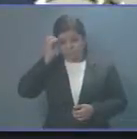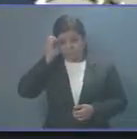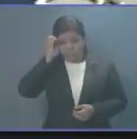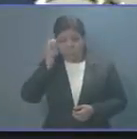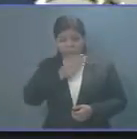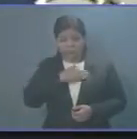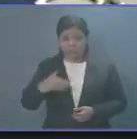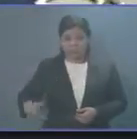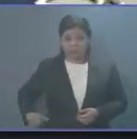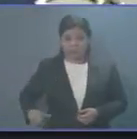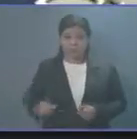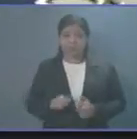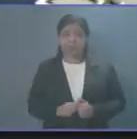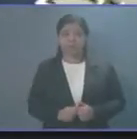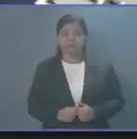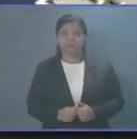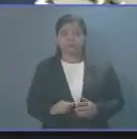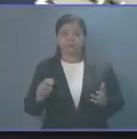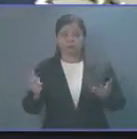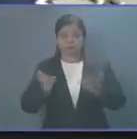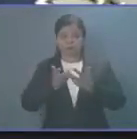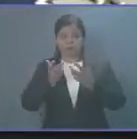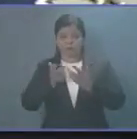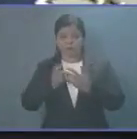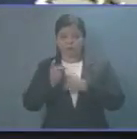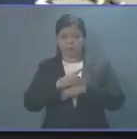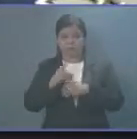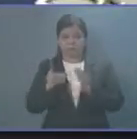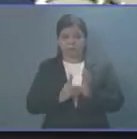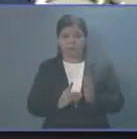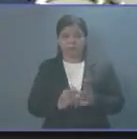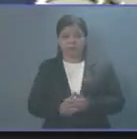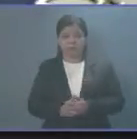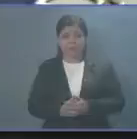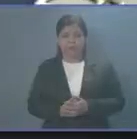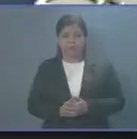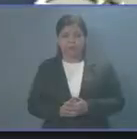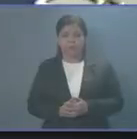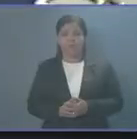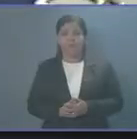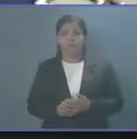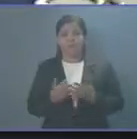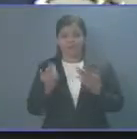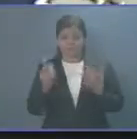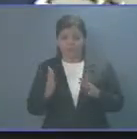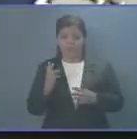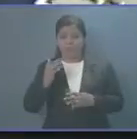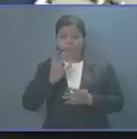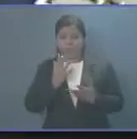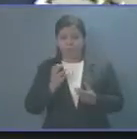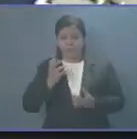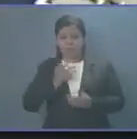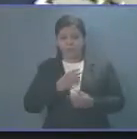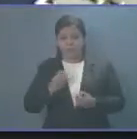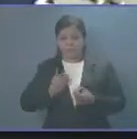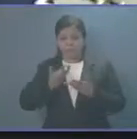señora presidenta y compañeros y compañeras de este pleno, quiero decir que como grupo